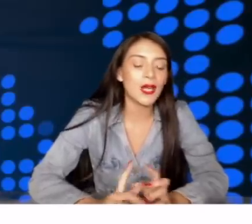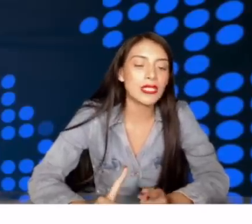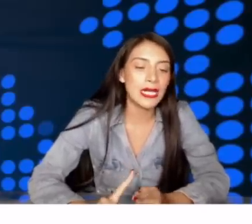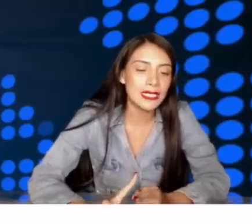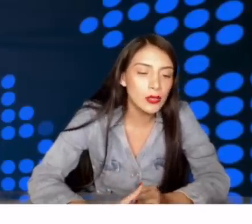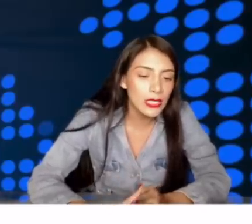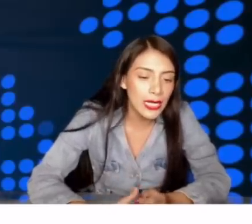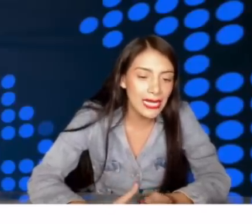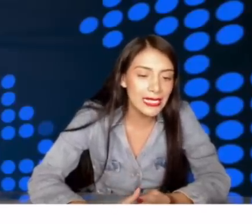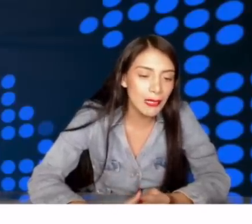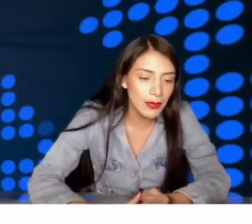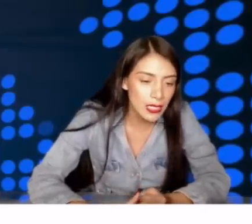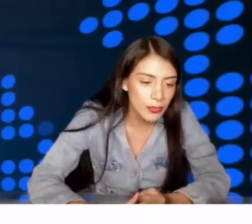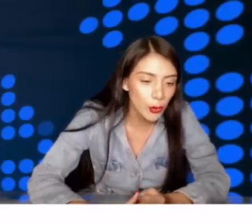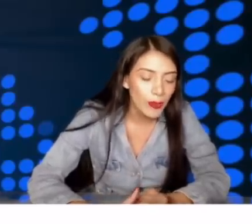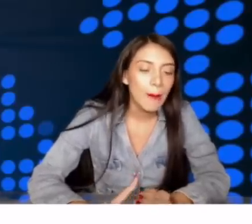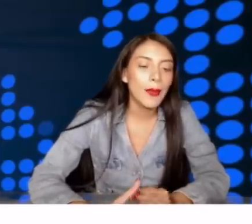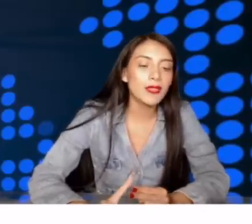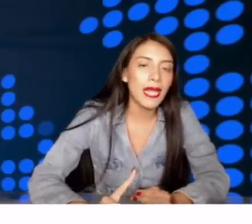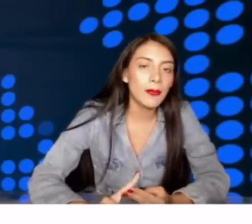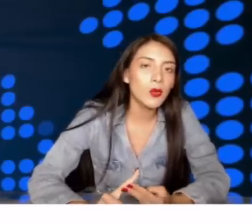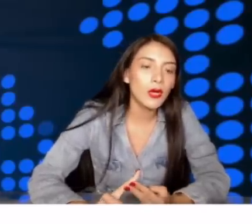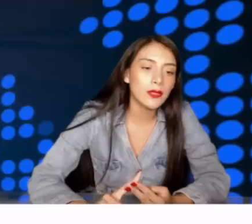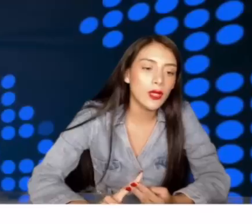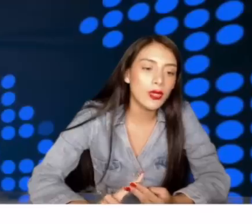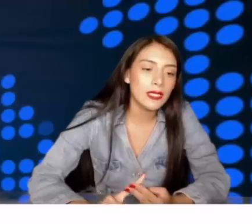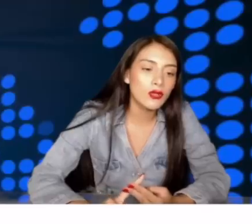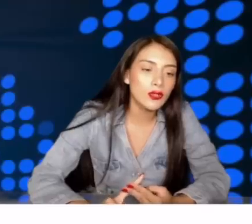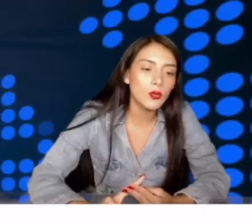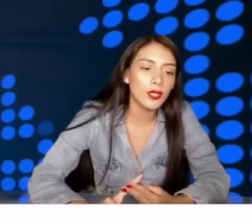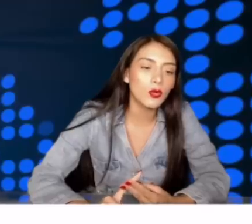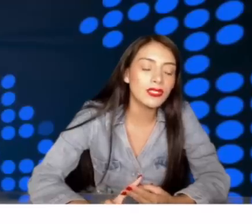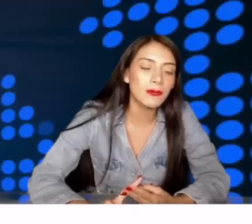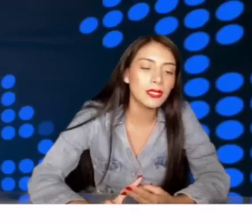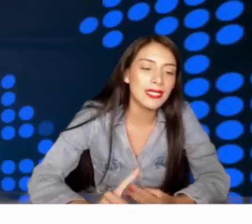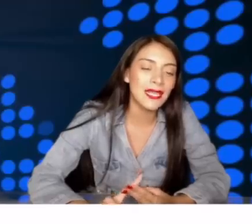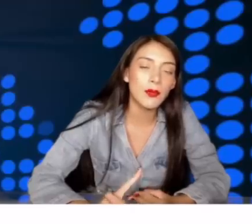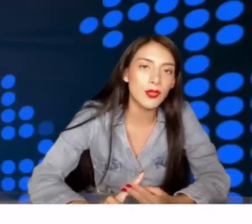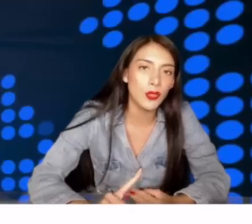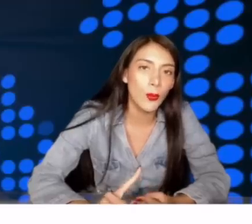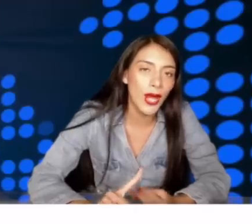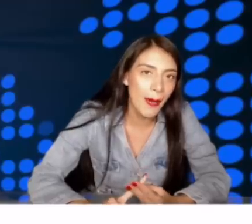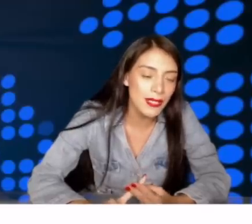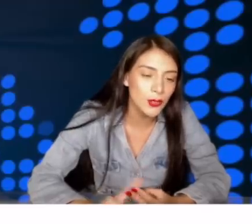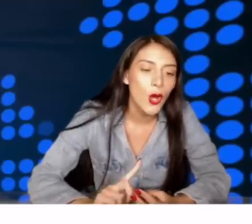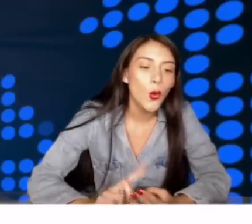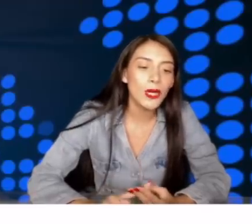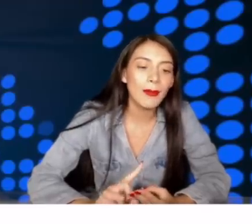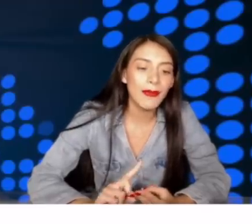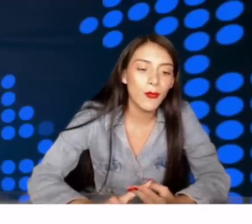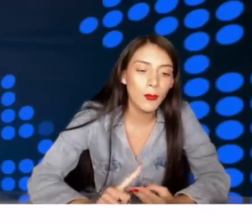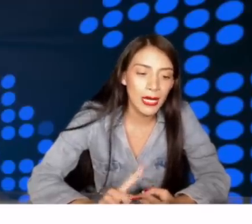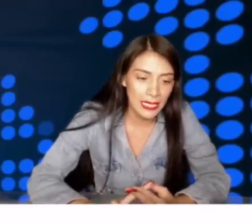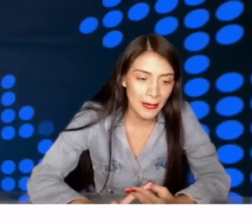de Carlos Salinas de Gortari, Enrique Peña Nieto. Vemos el vínculo que tenían con Estados Unidos porque justamente se promocionó por Amazon,